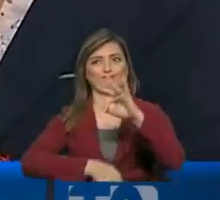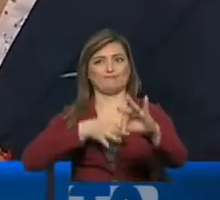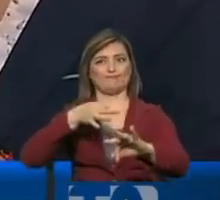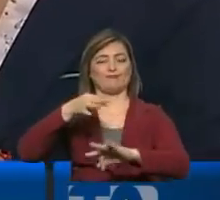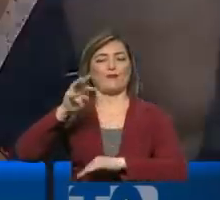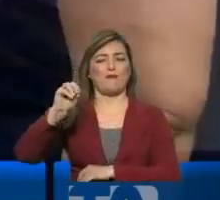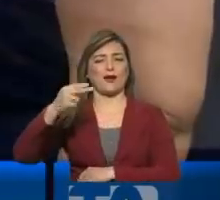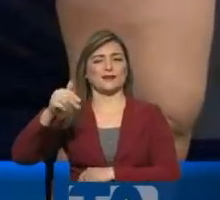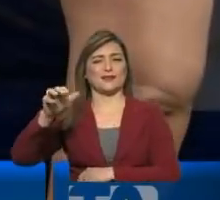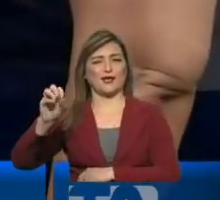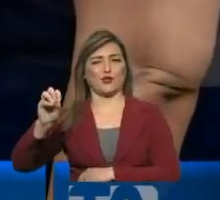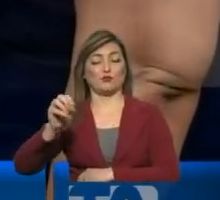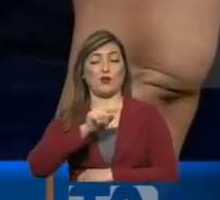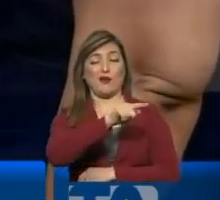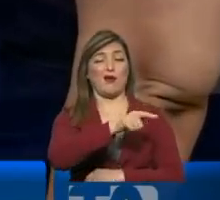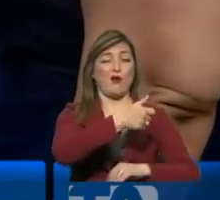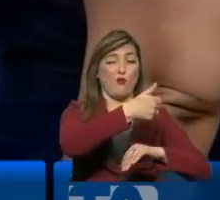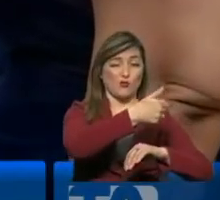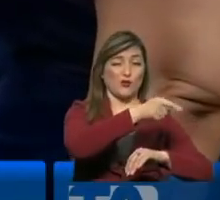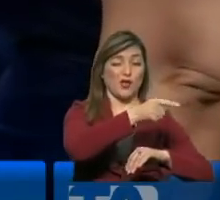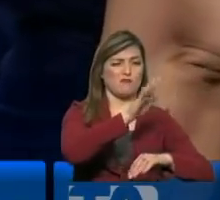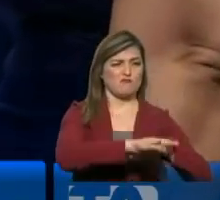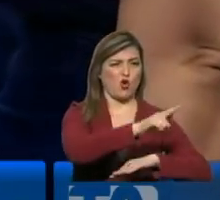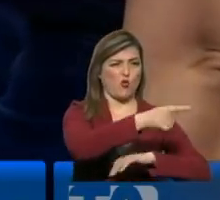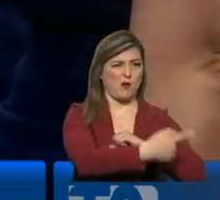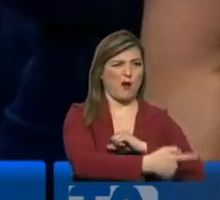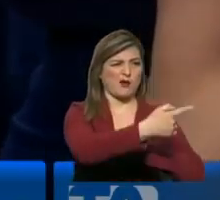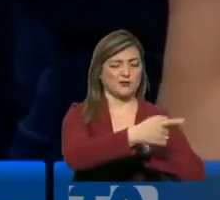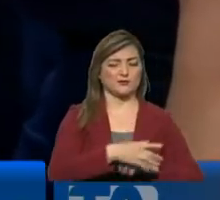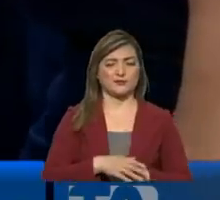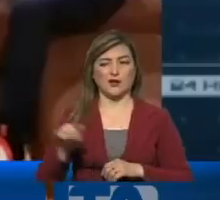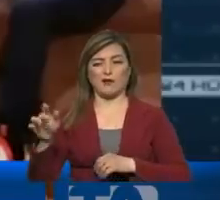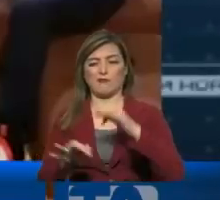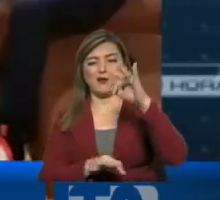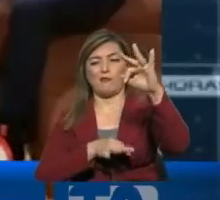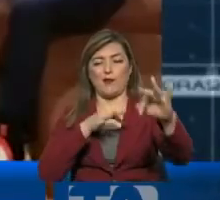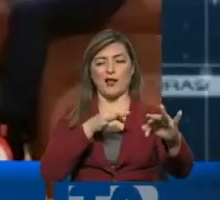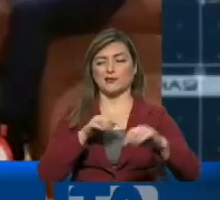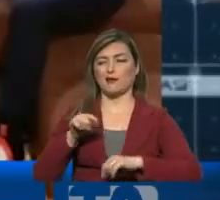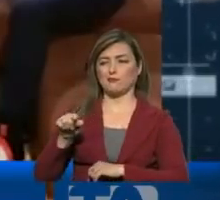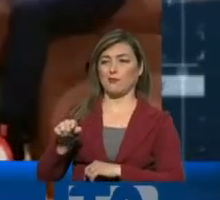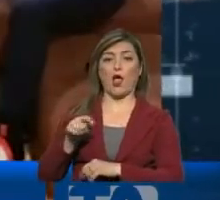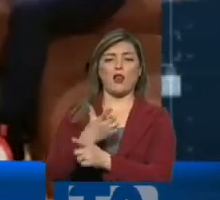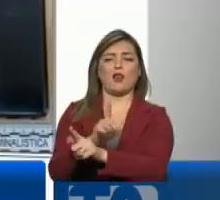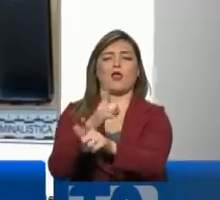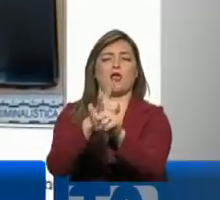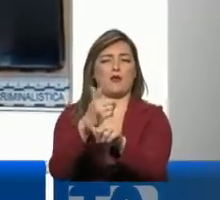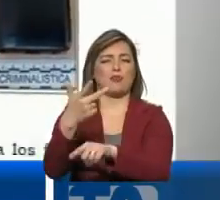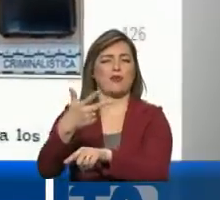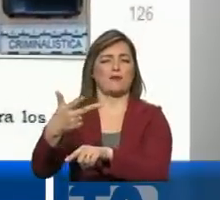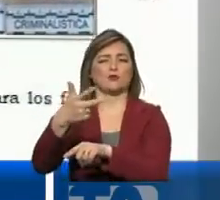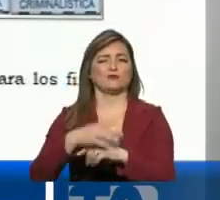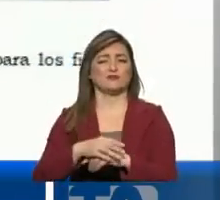era acusatorio, pero quien sustentó la audiencia fue Machado, absolviendo a Ben 10 y a otras dos personas, pese a